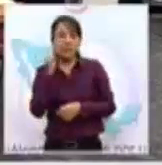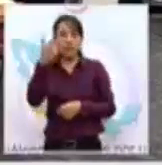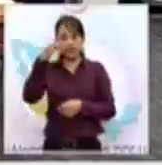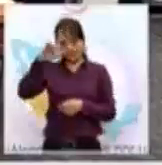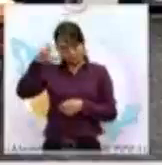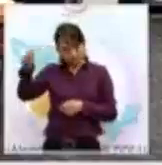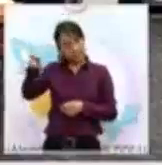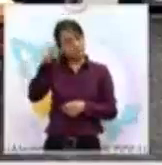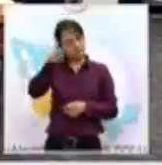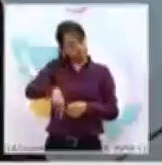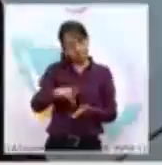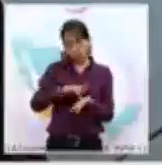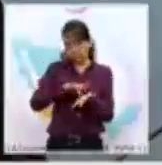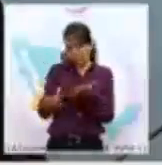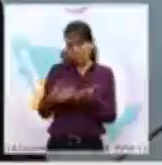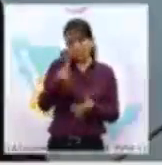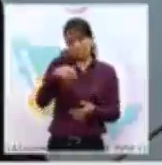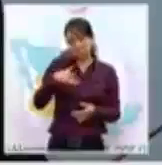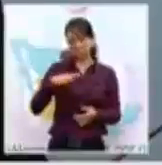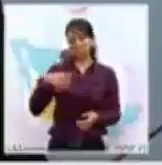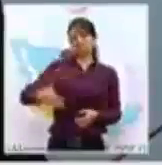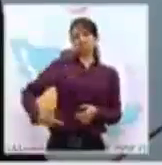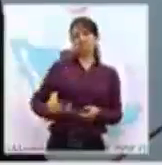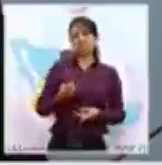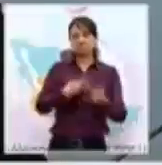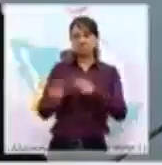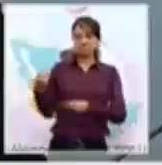de compartir la mesa con ustedes.